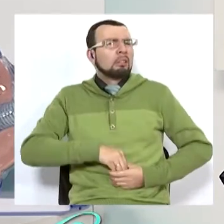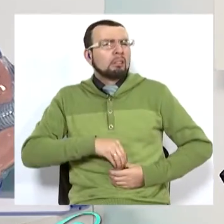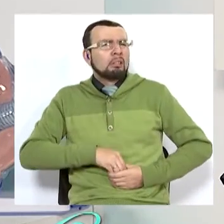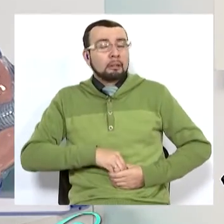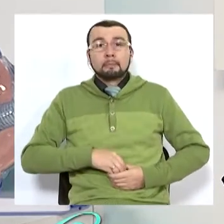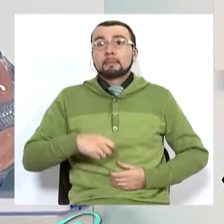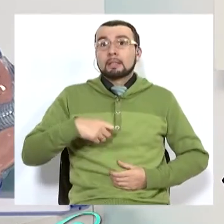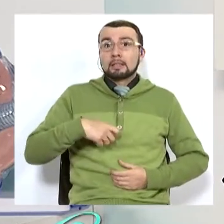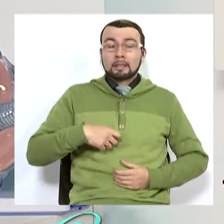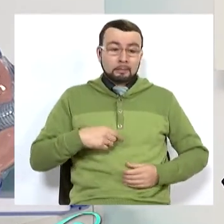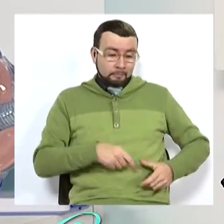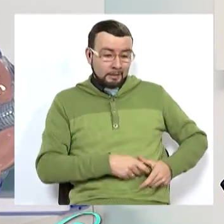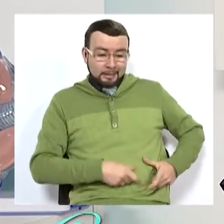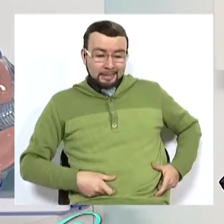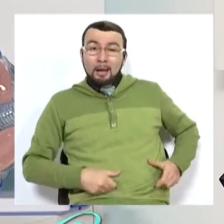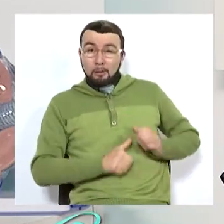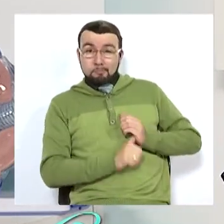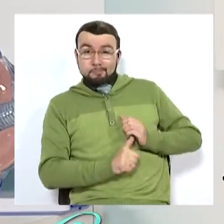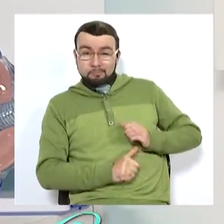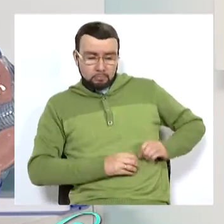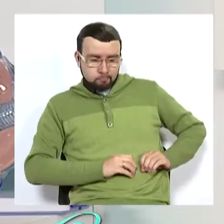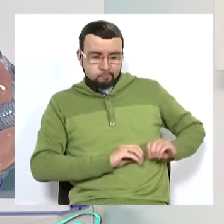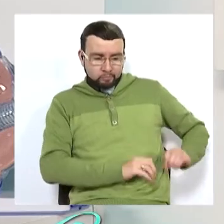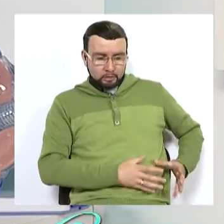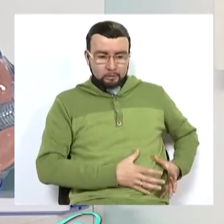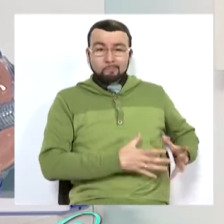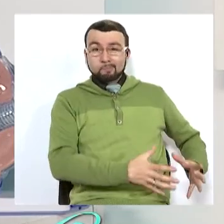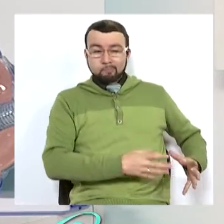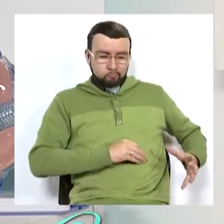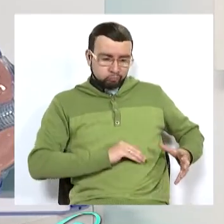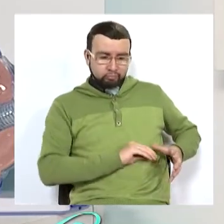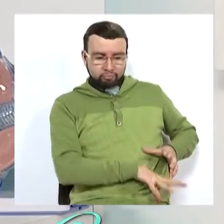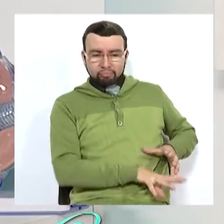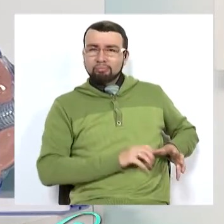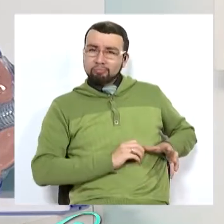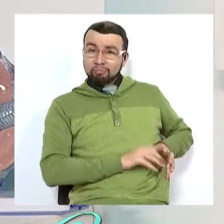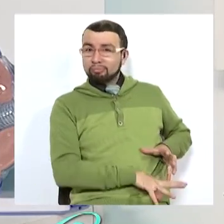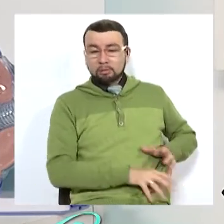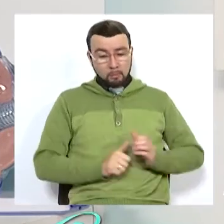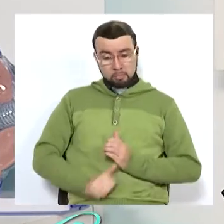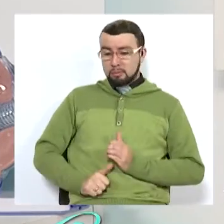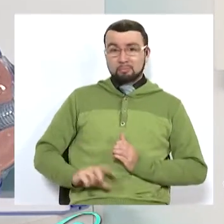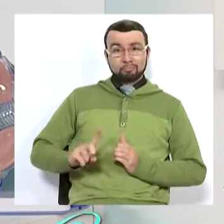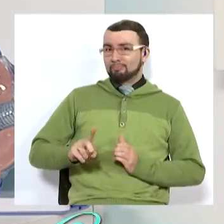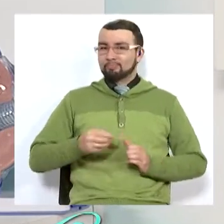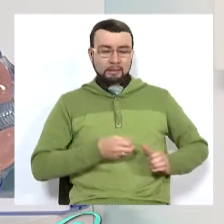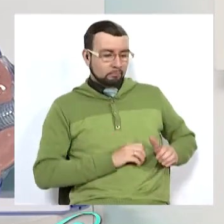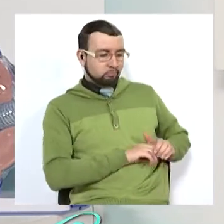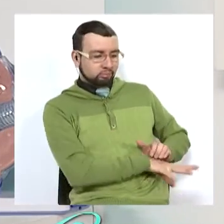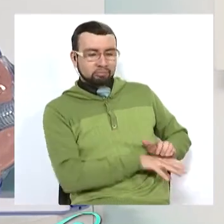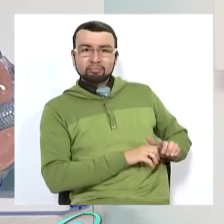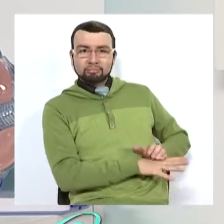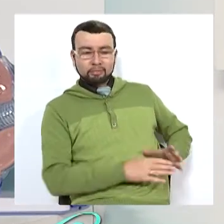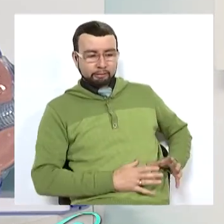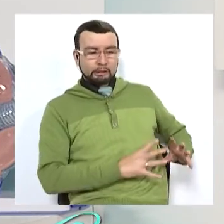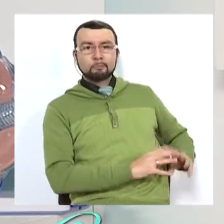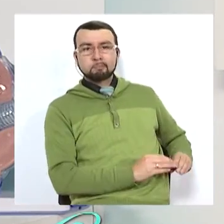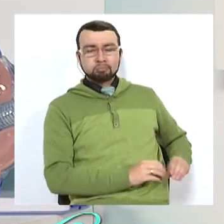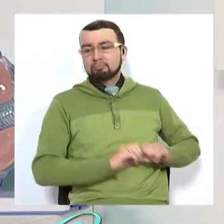una bolsa de colostomía, le habían tenido que quitar parte de su intestino y estaba con esa